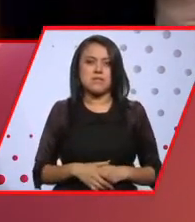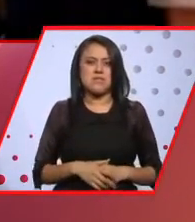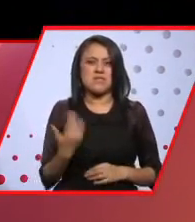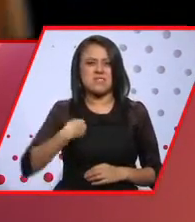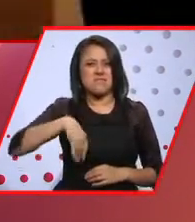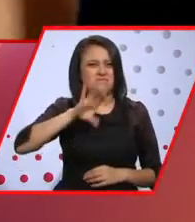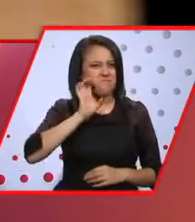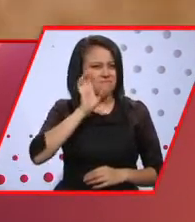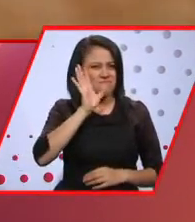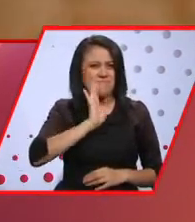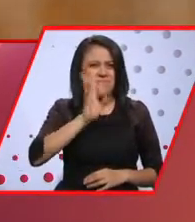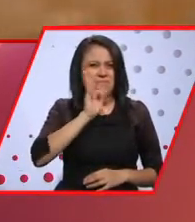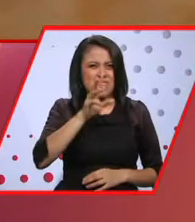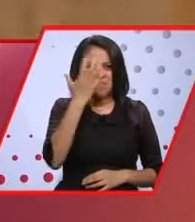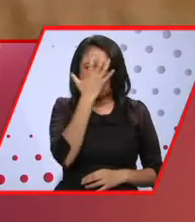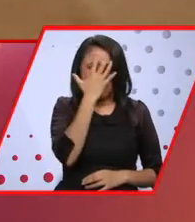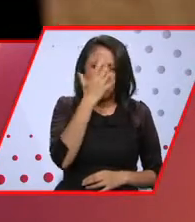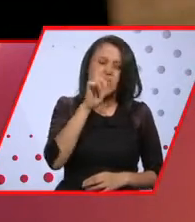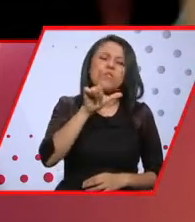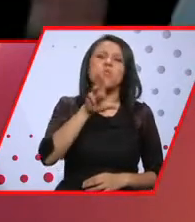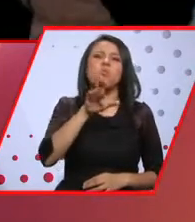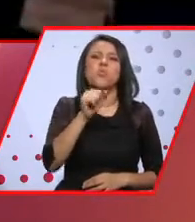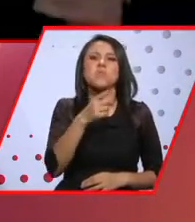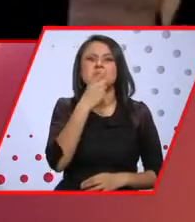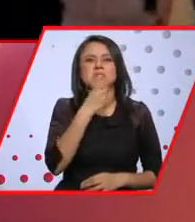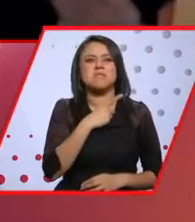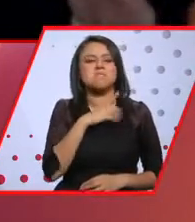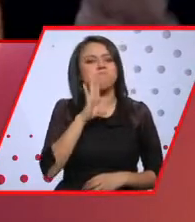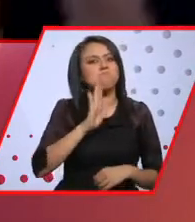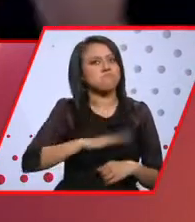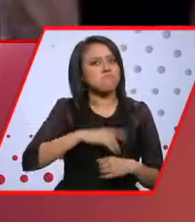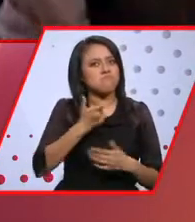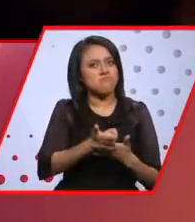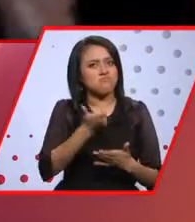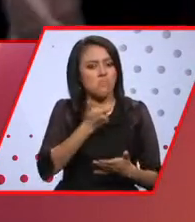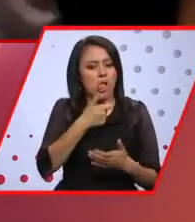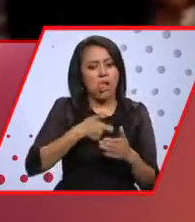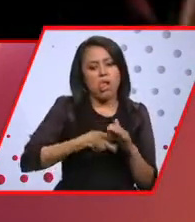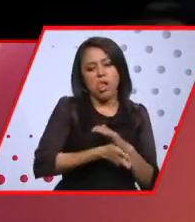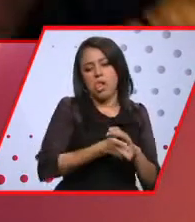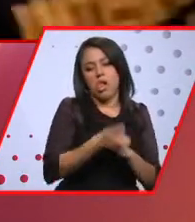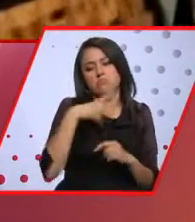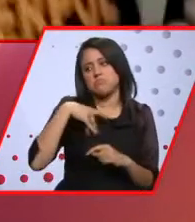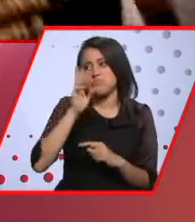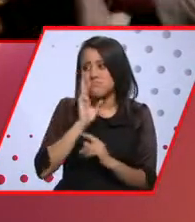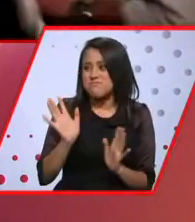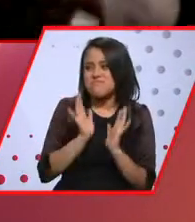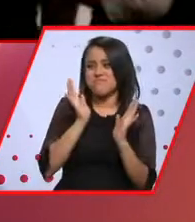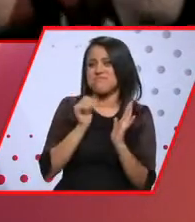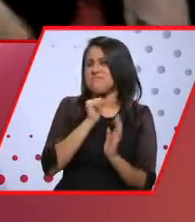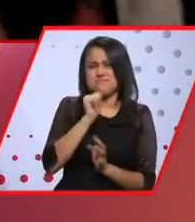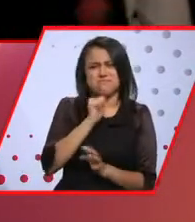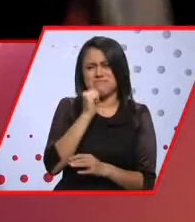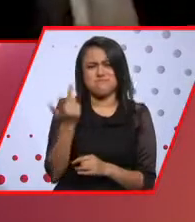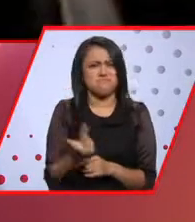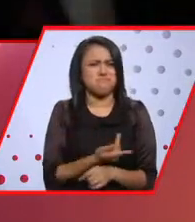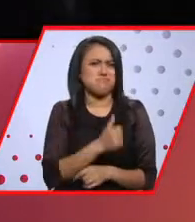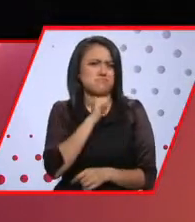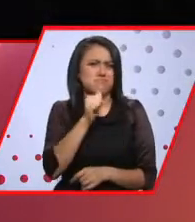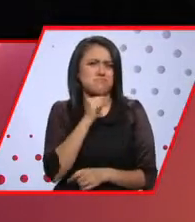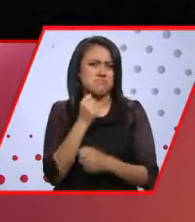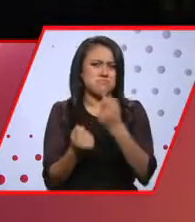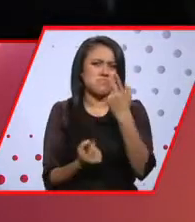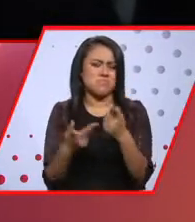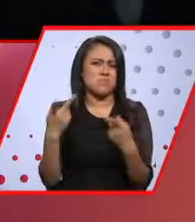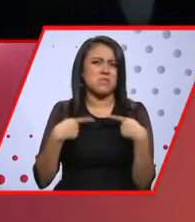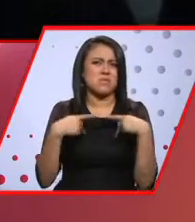dices Armando La Madrid, Luis Armando, que hay tanta corrupción también en Guatemala que nadie le sorprendió que un corrupto rata fuera a